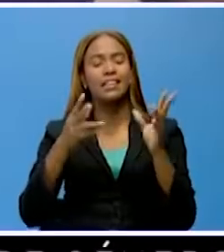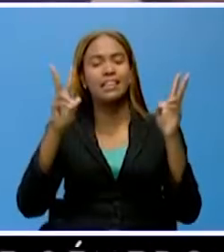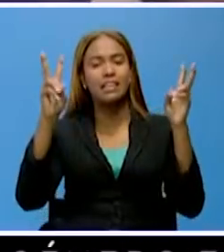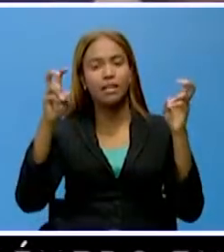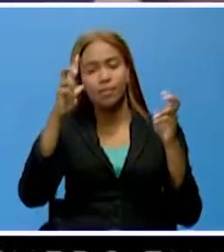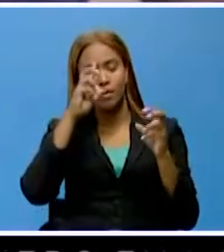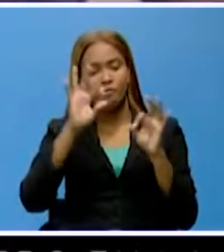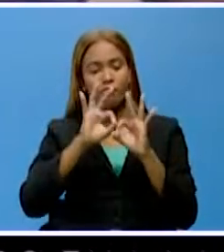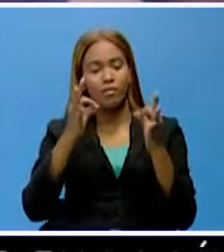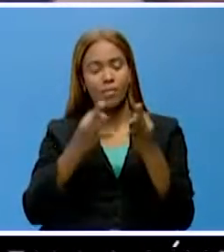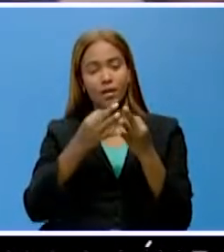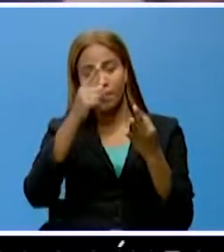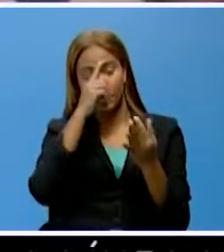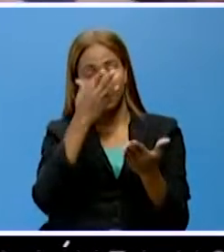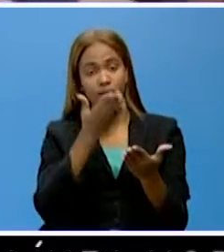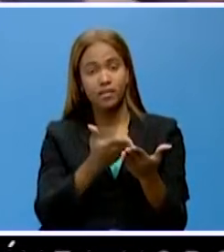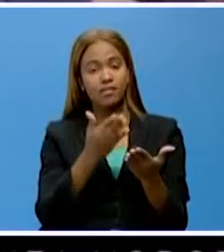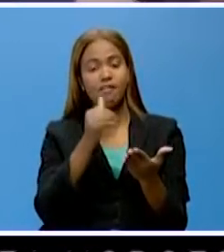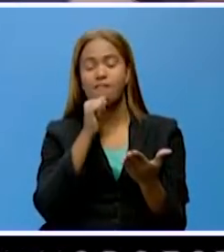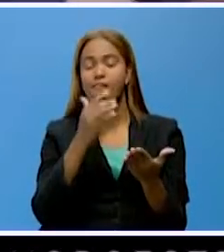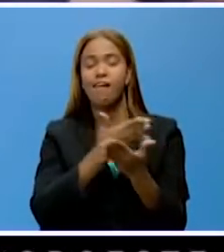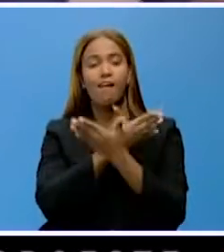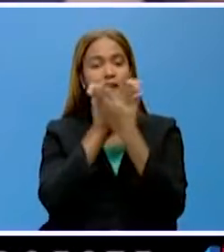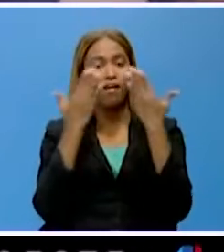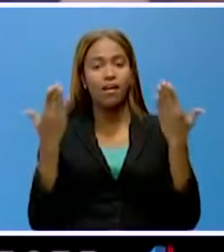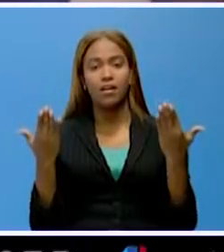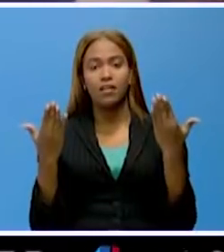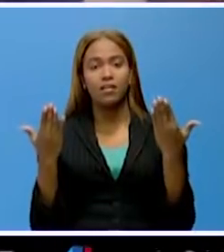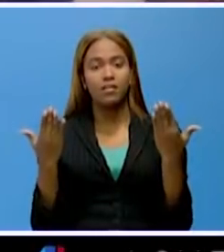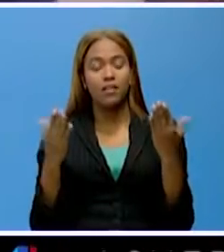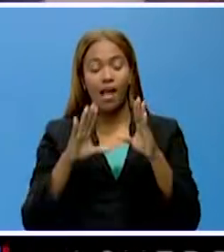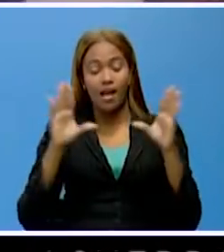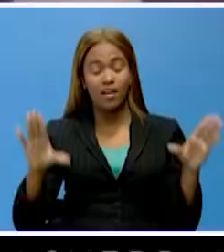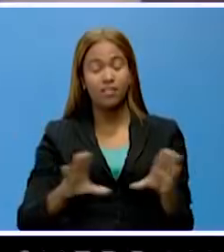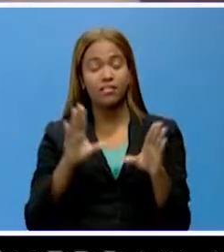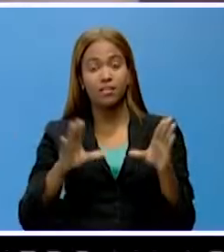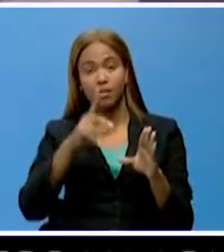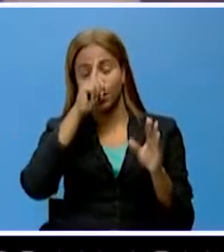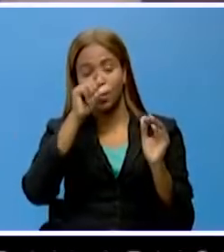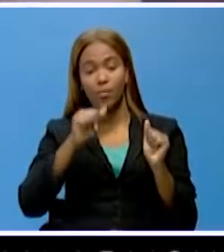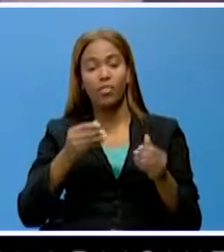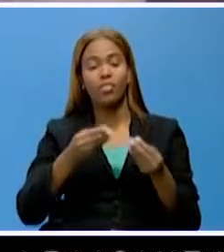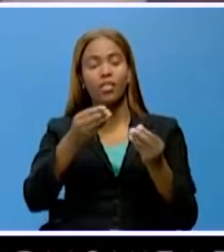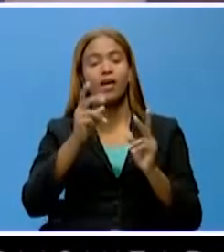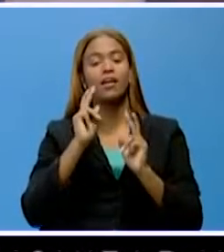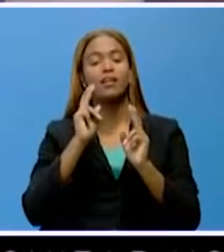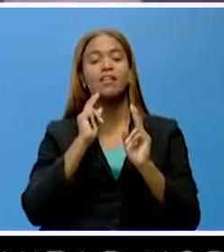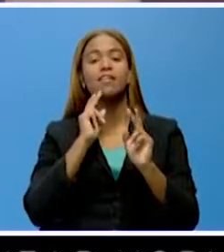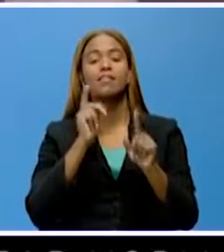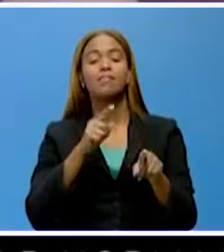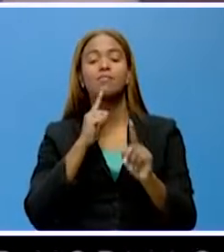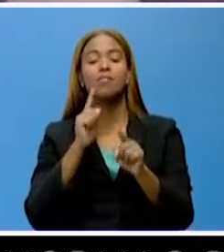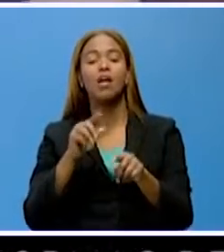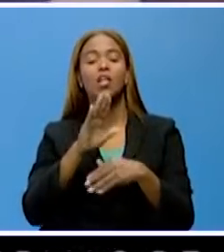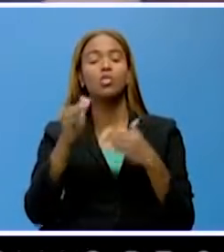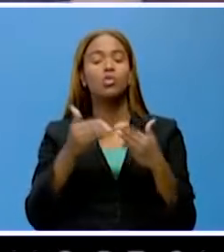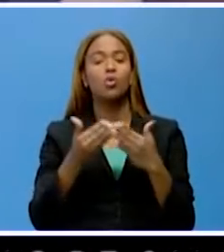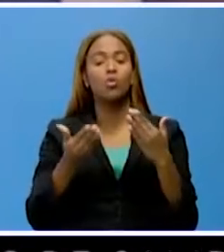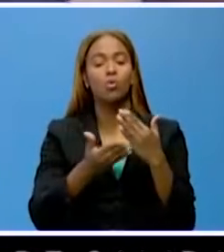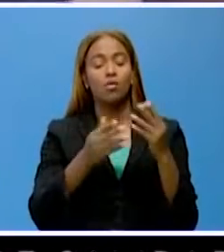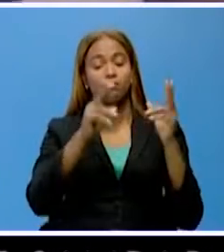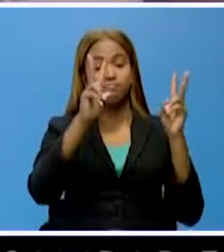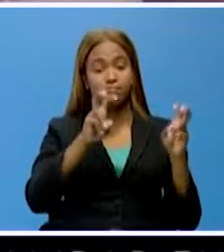de la familia per se, no hay la articulación para darle respuesta a todos los elementos, a todos